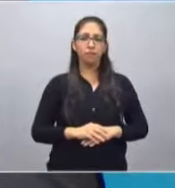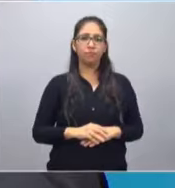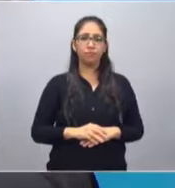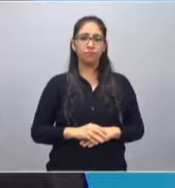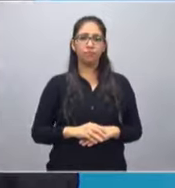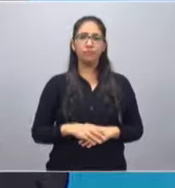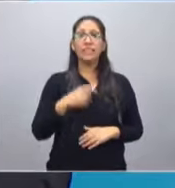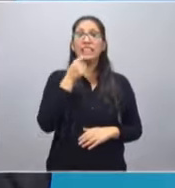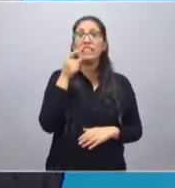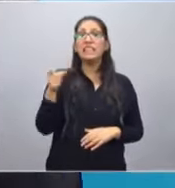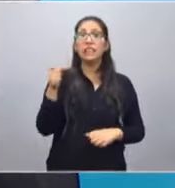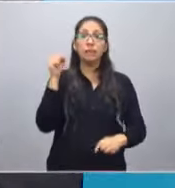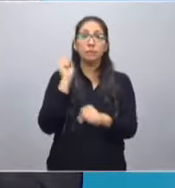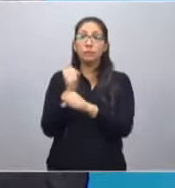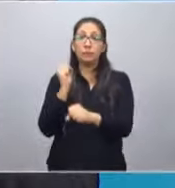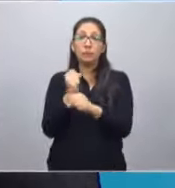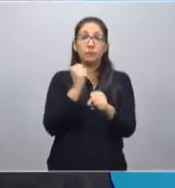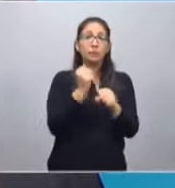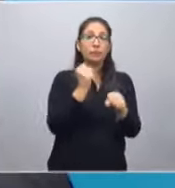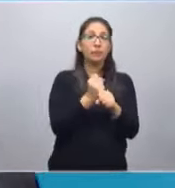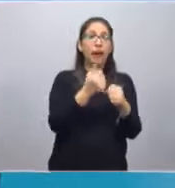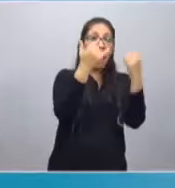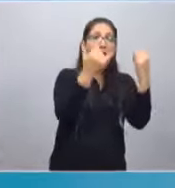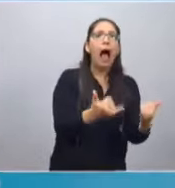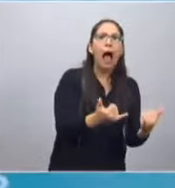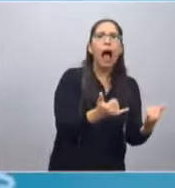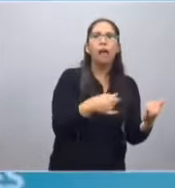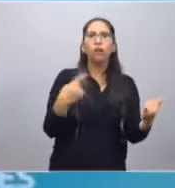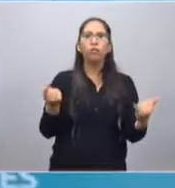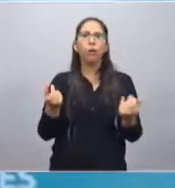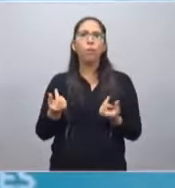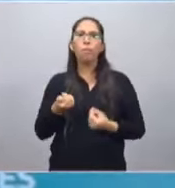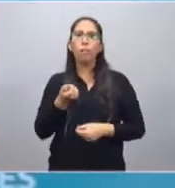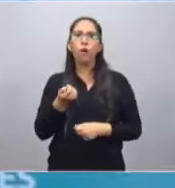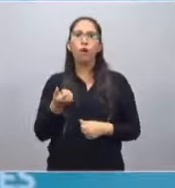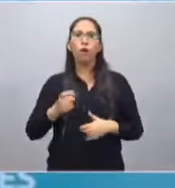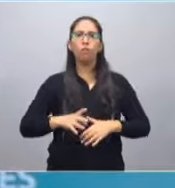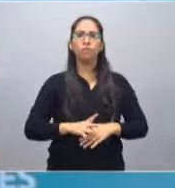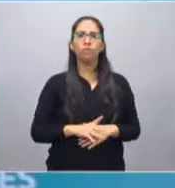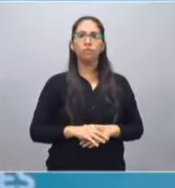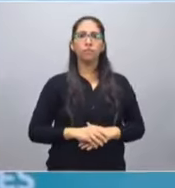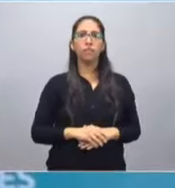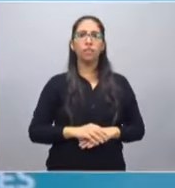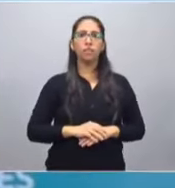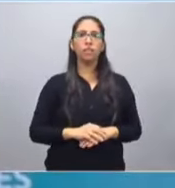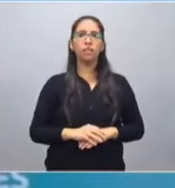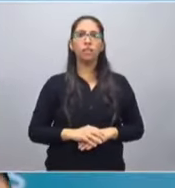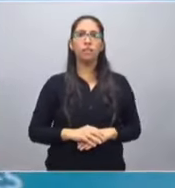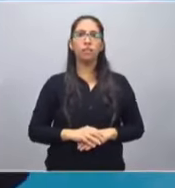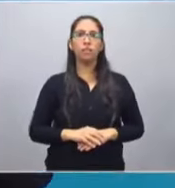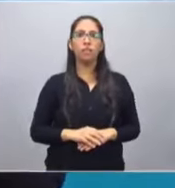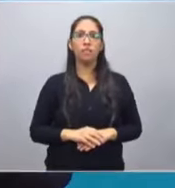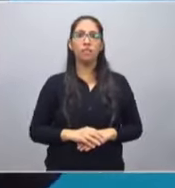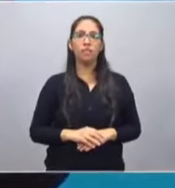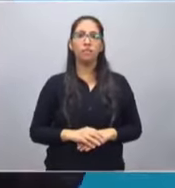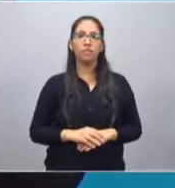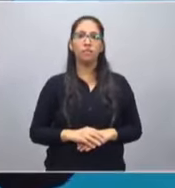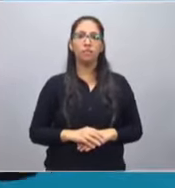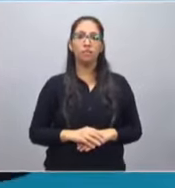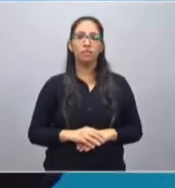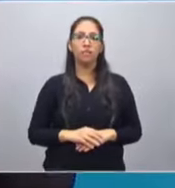se mató trabajando y el que no tiene porque será un vago será un inútil será un tonto no le puso suficiente Y esta perspectiva